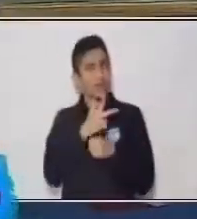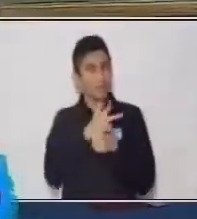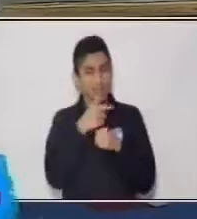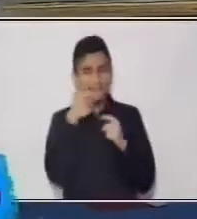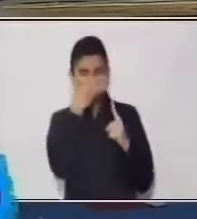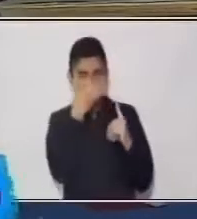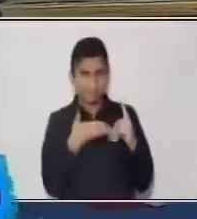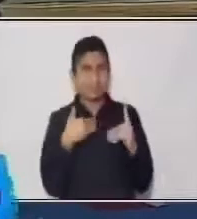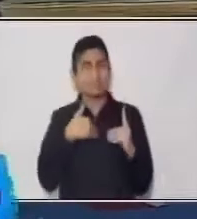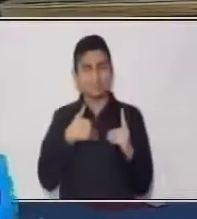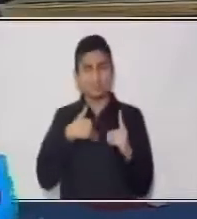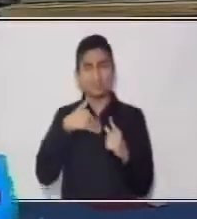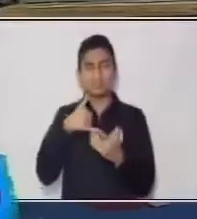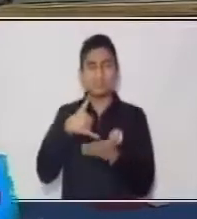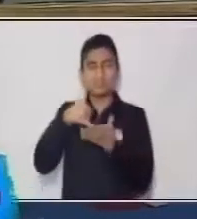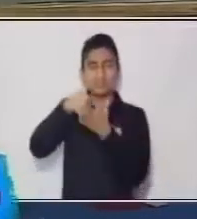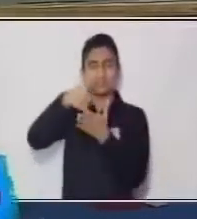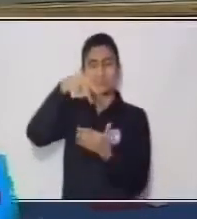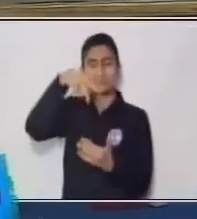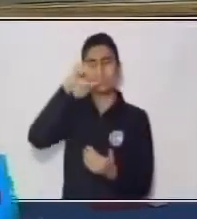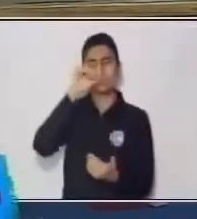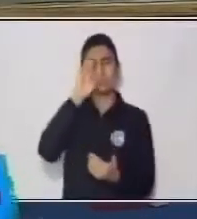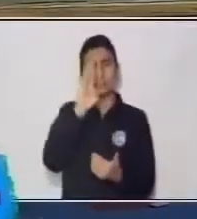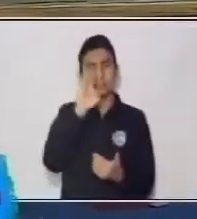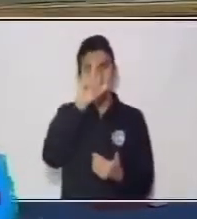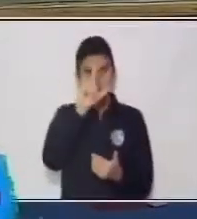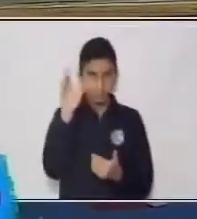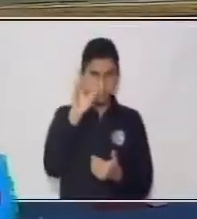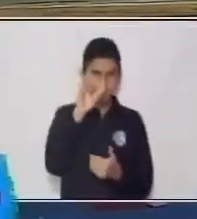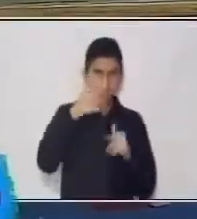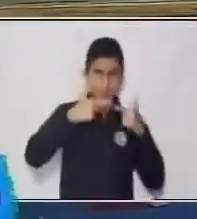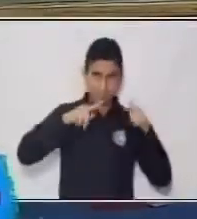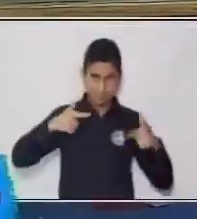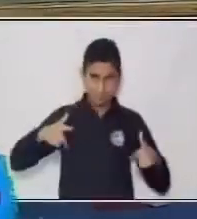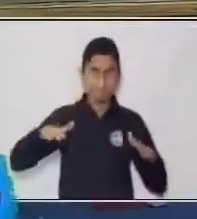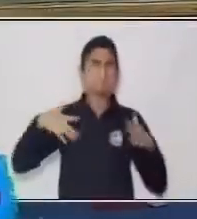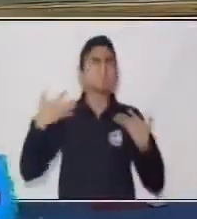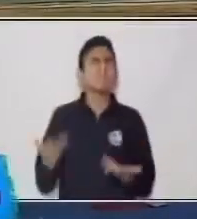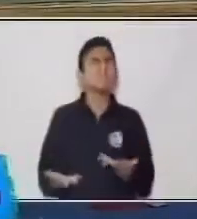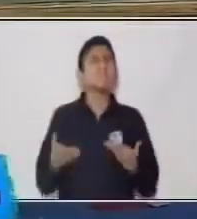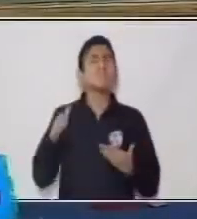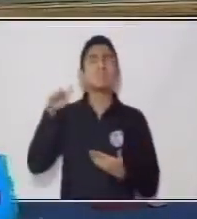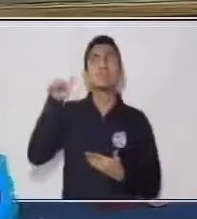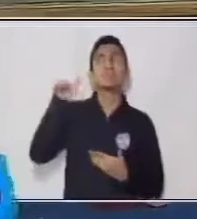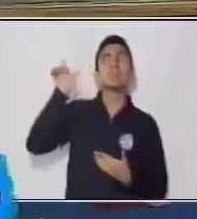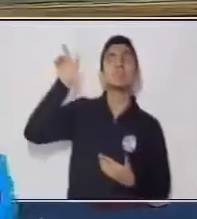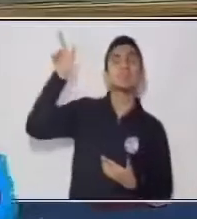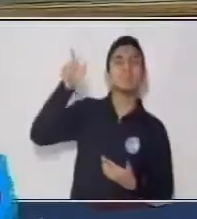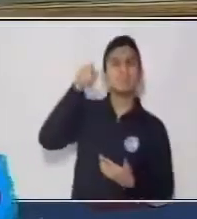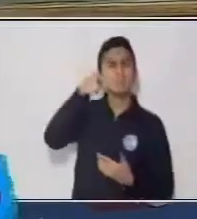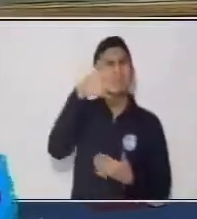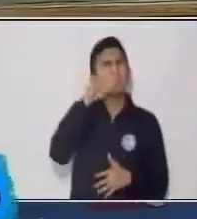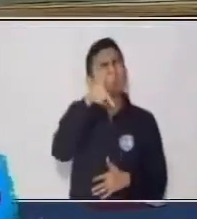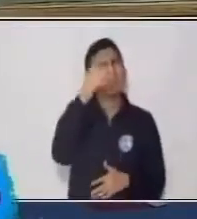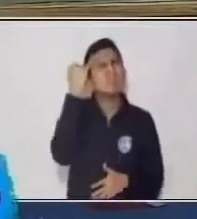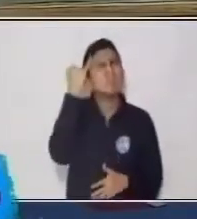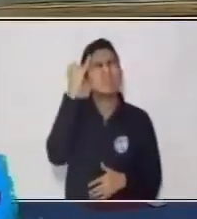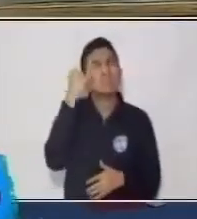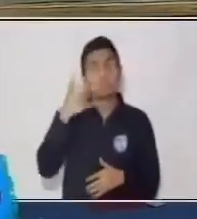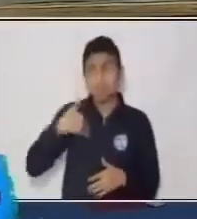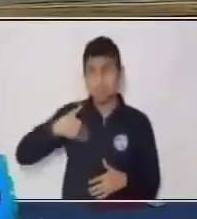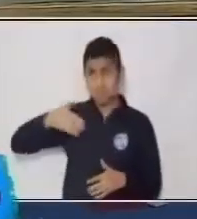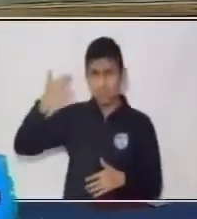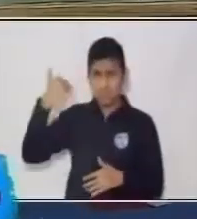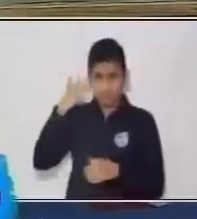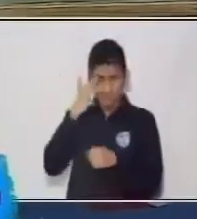Literatura. La obra se desarrolla principalmente en la zona 1. ¿Te imaginas que antes la